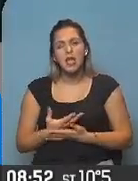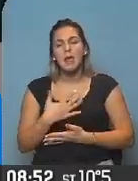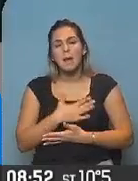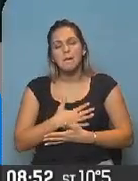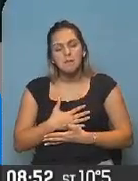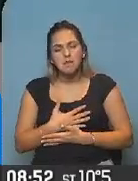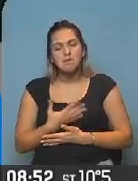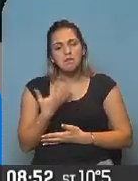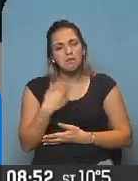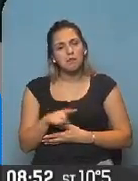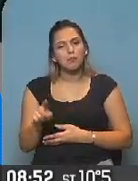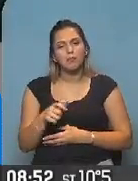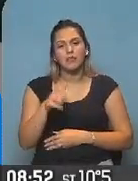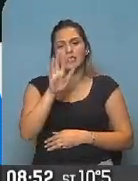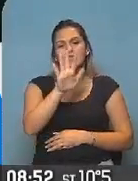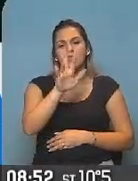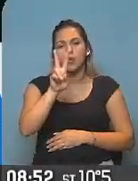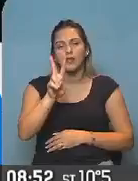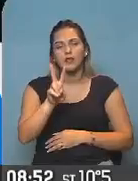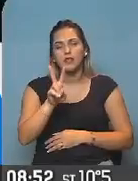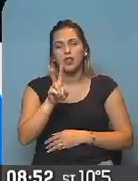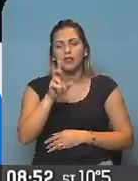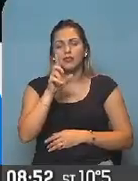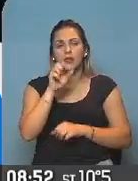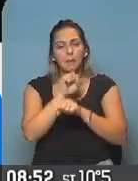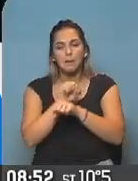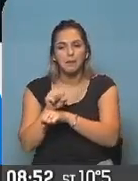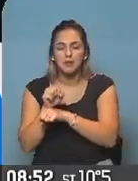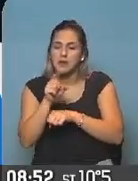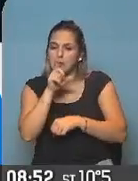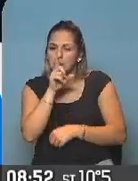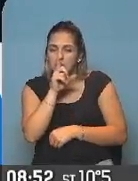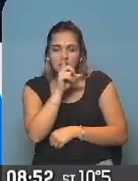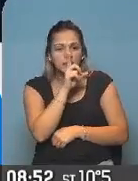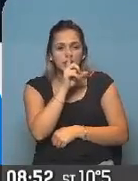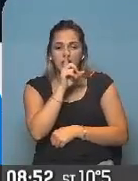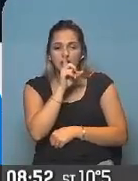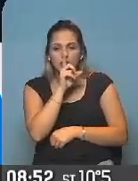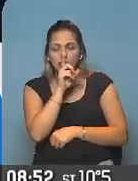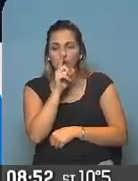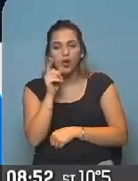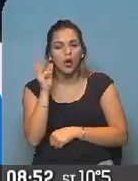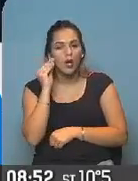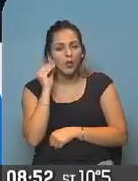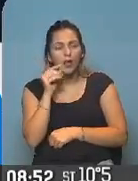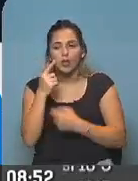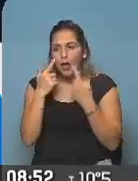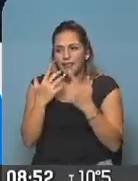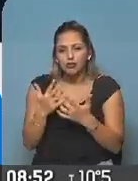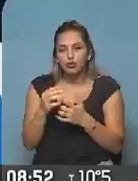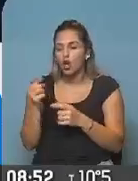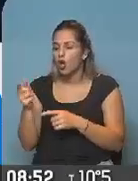Yo entré y 52 presos en silencio total, escuchando cómo Alberto hablaba de